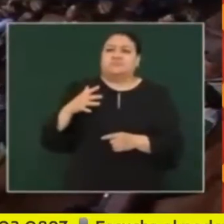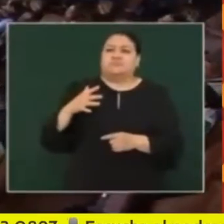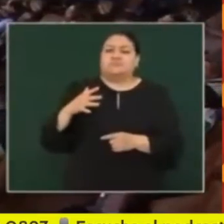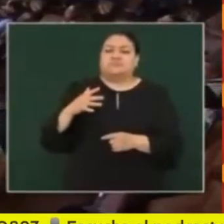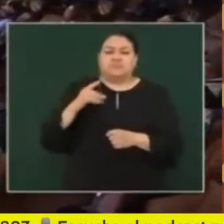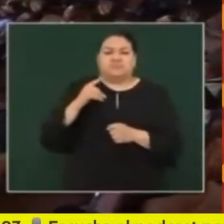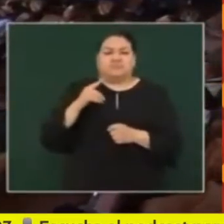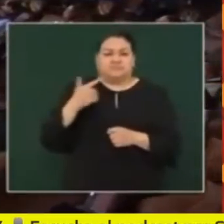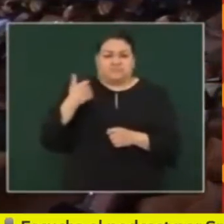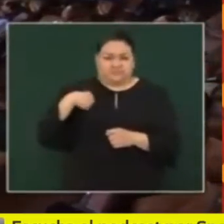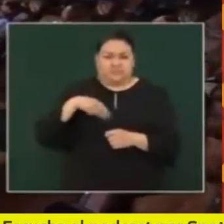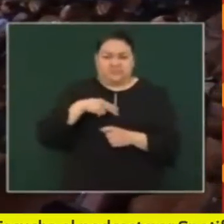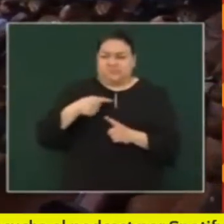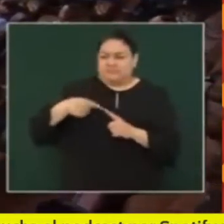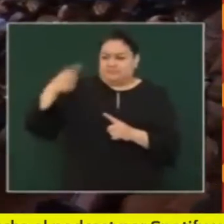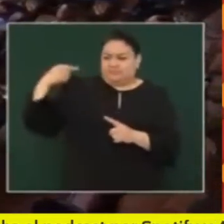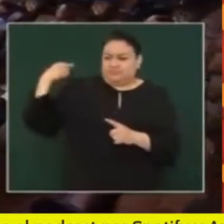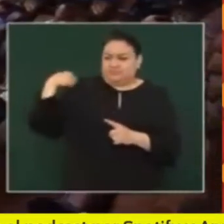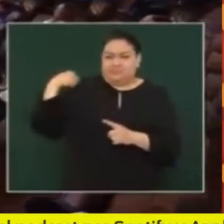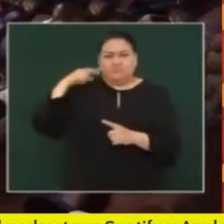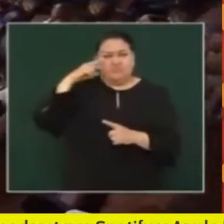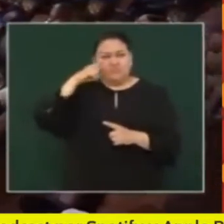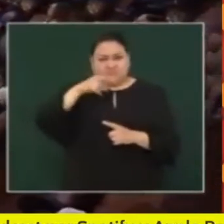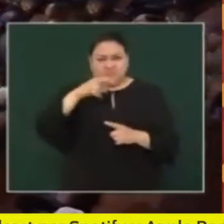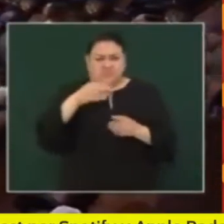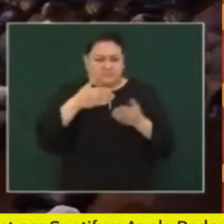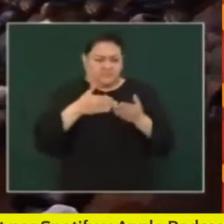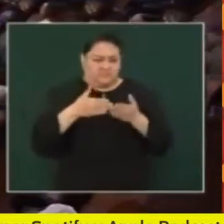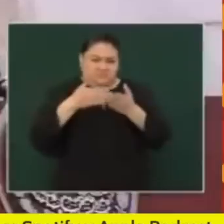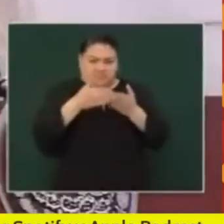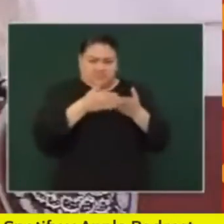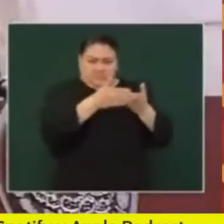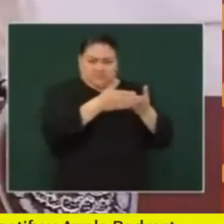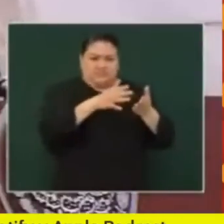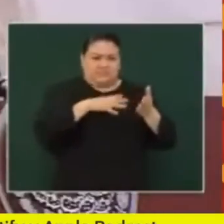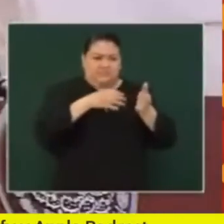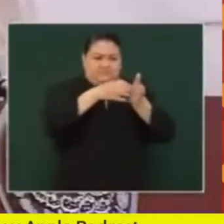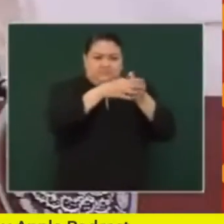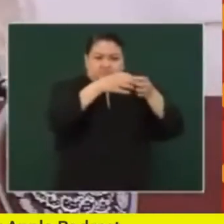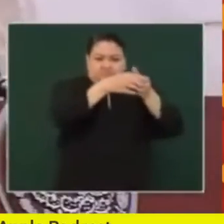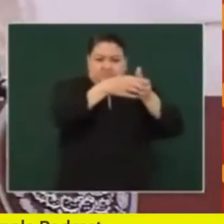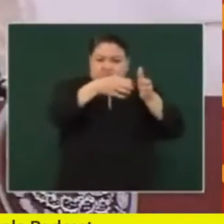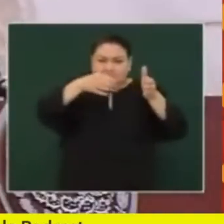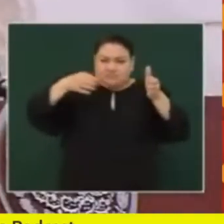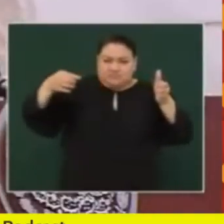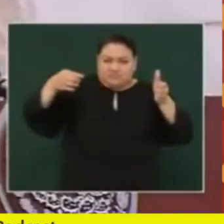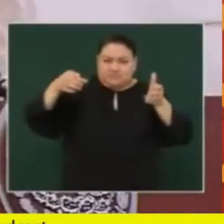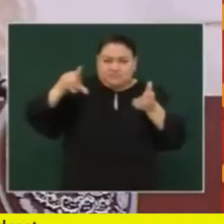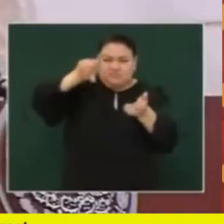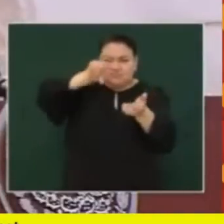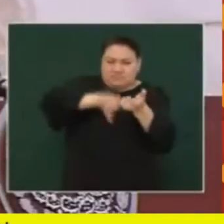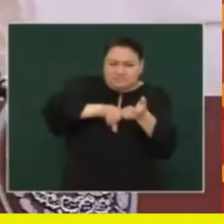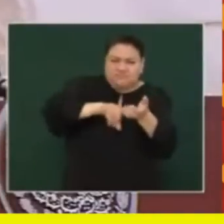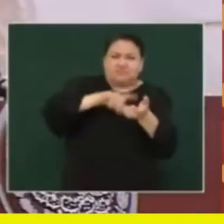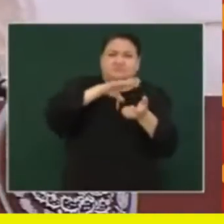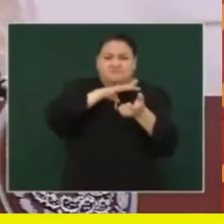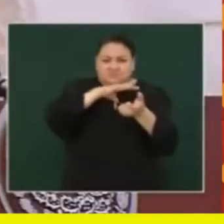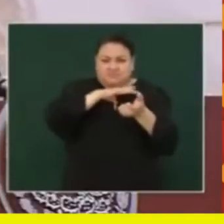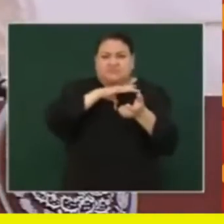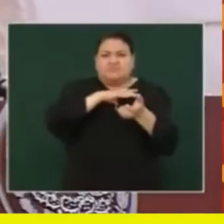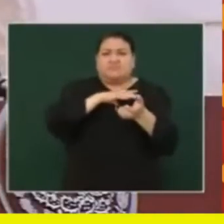se detectamos un contenedor en Lázaro Cárdenas que trae